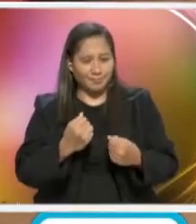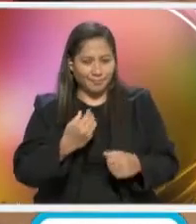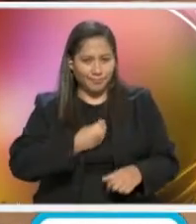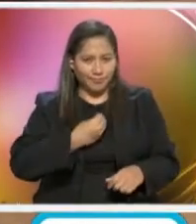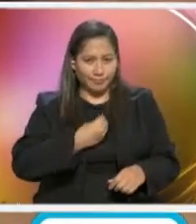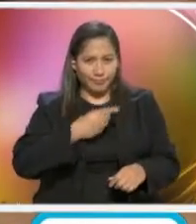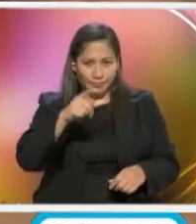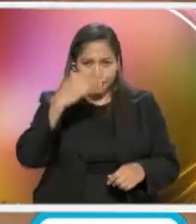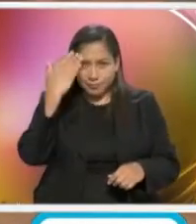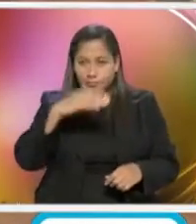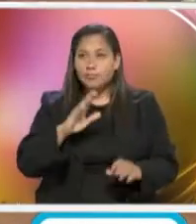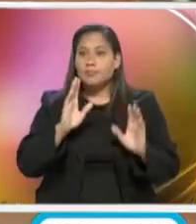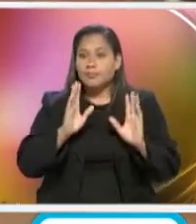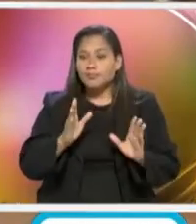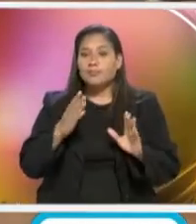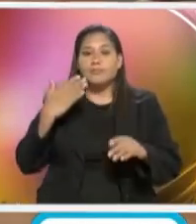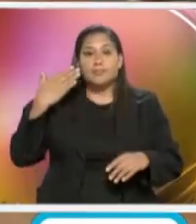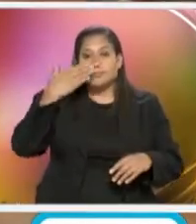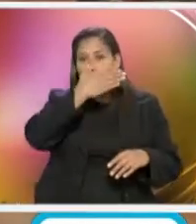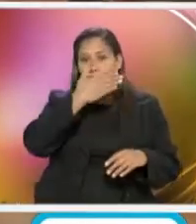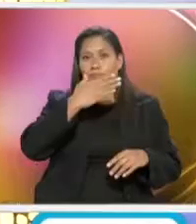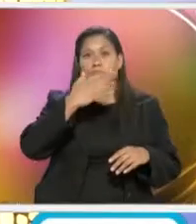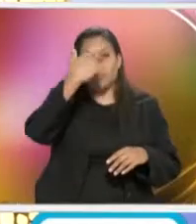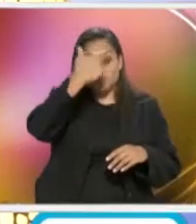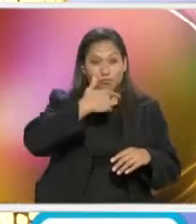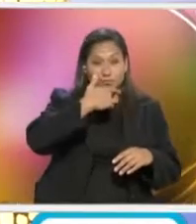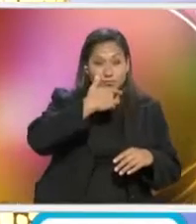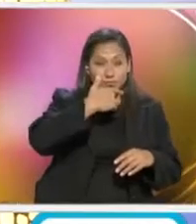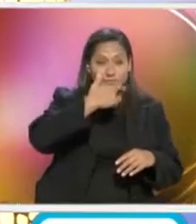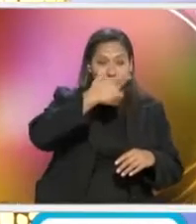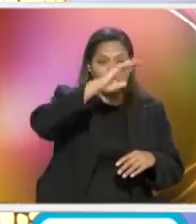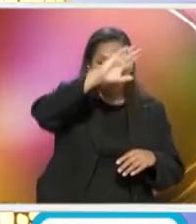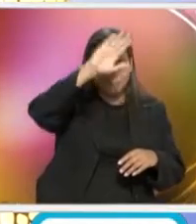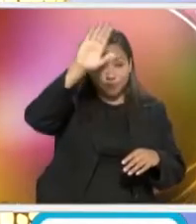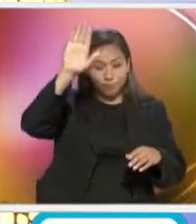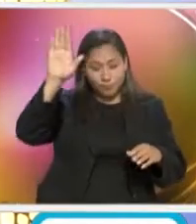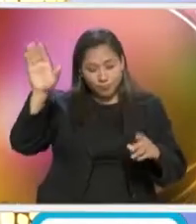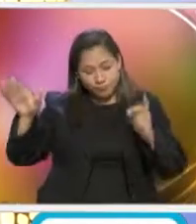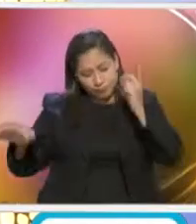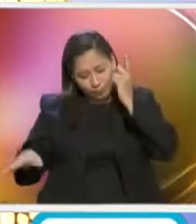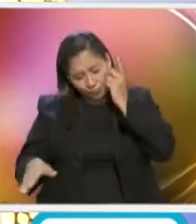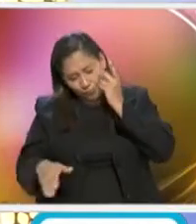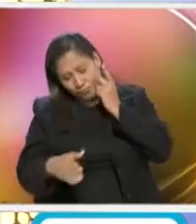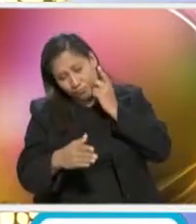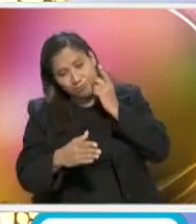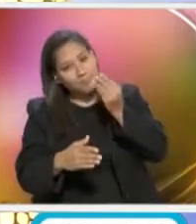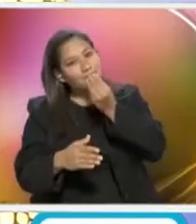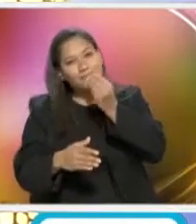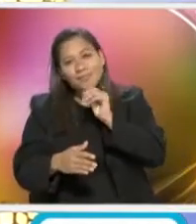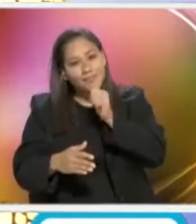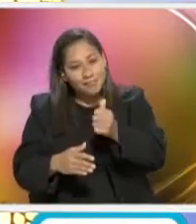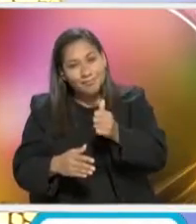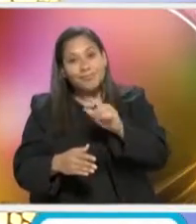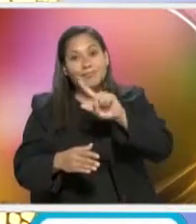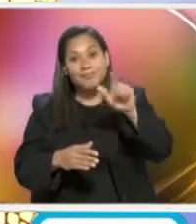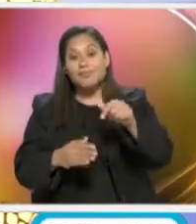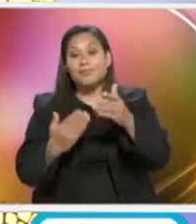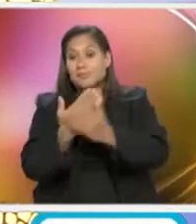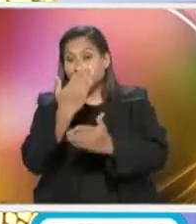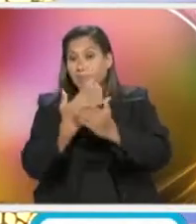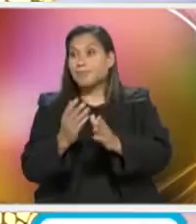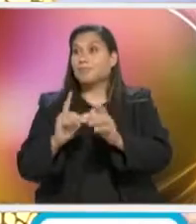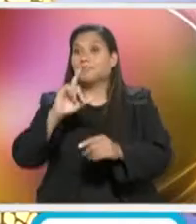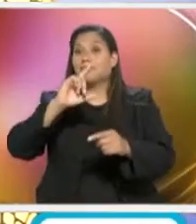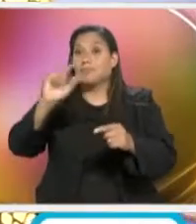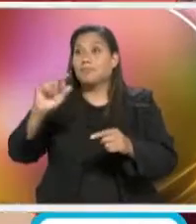ya llevaron a un ayuno desde la cena, ¿no? Sí. Entonces, sumen en las horas de ayuno si se van de su casa sin desayunar. ¿A qué